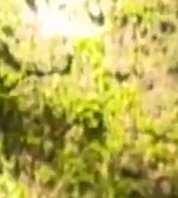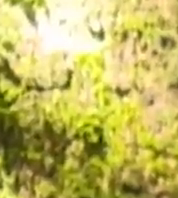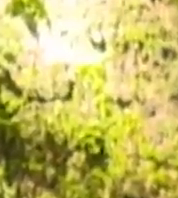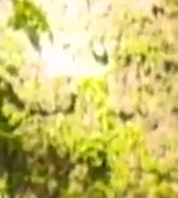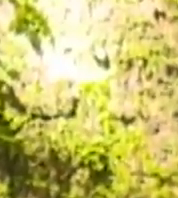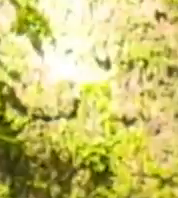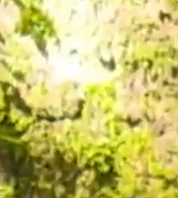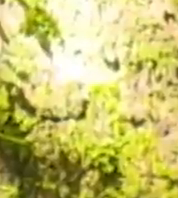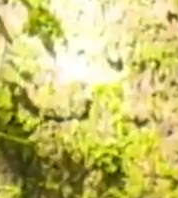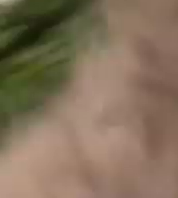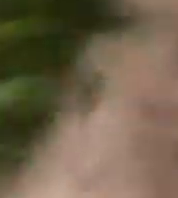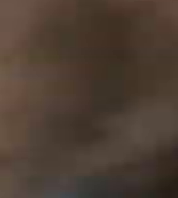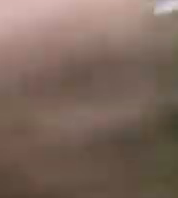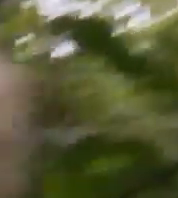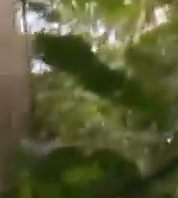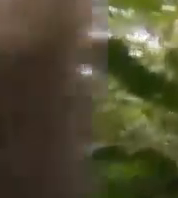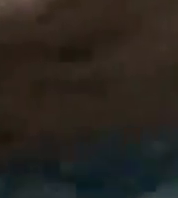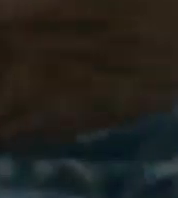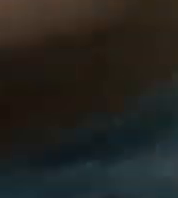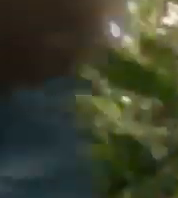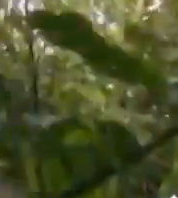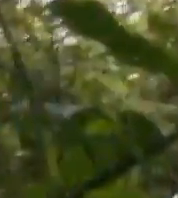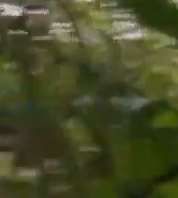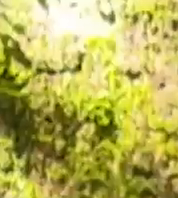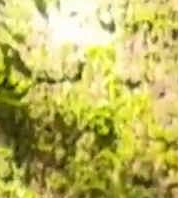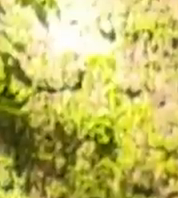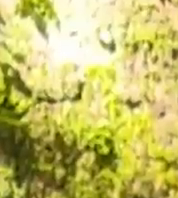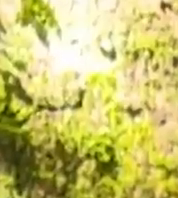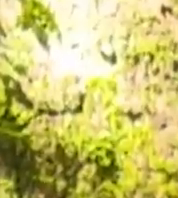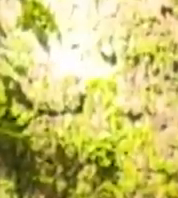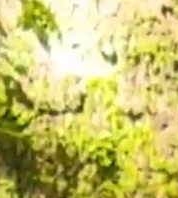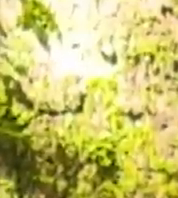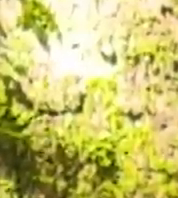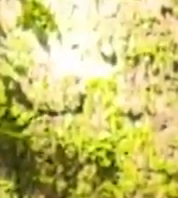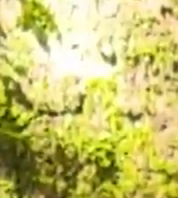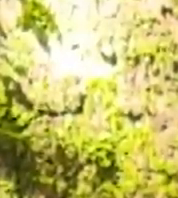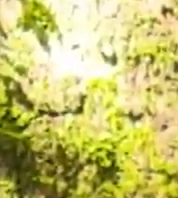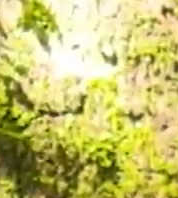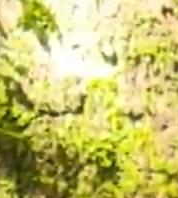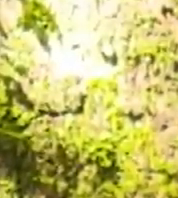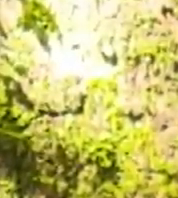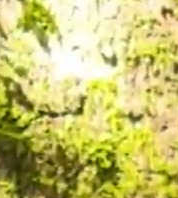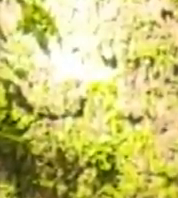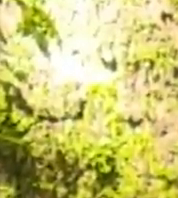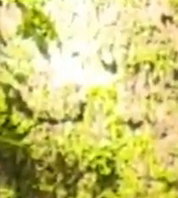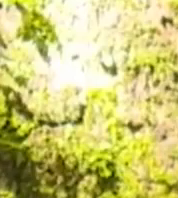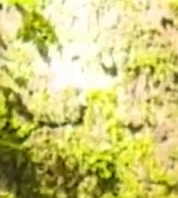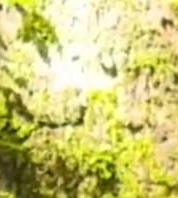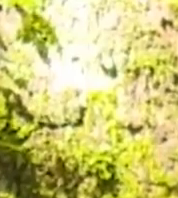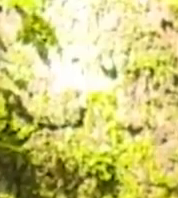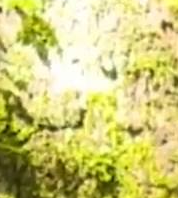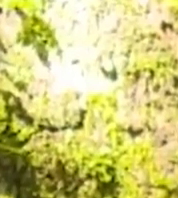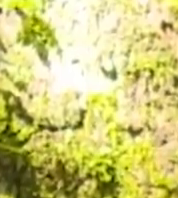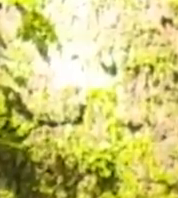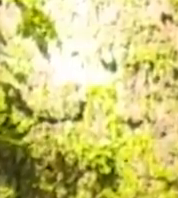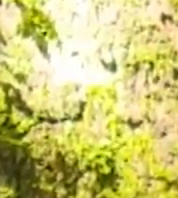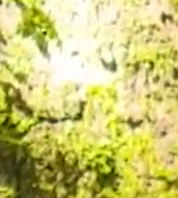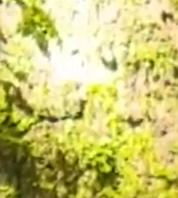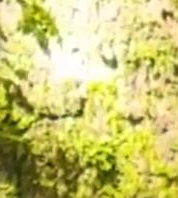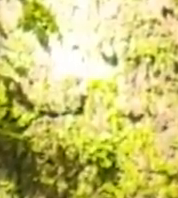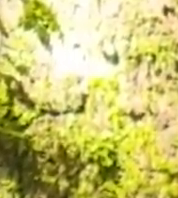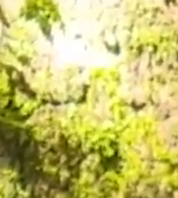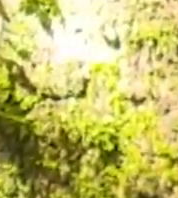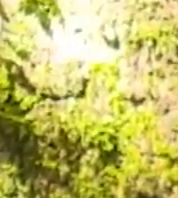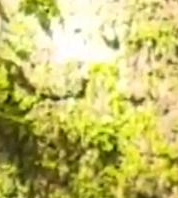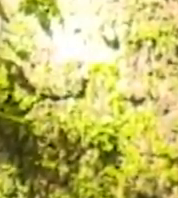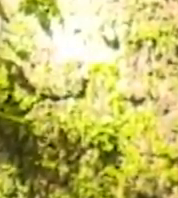Lenny me va a encontrar. Es que a mí me da mucho nervio la cámara. Ay, los micrófonos